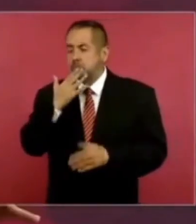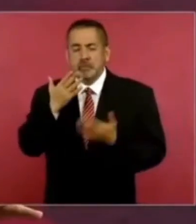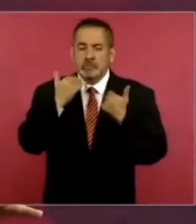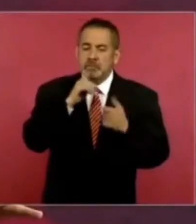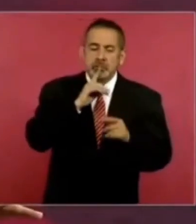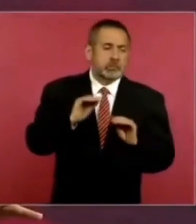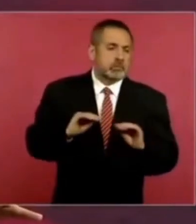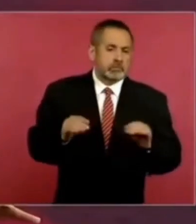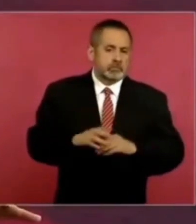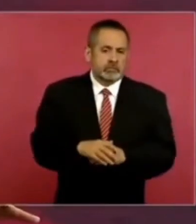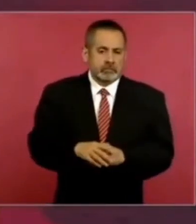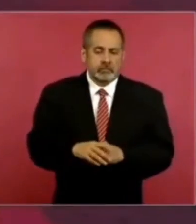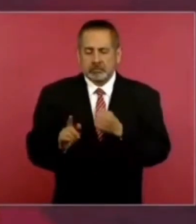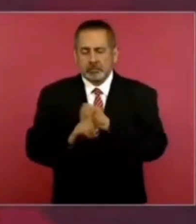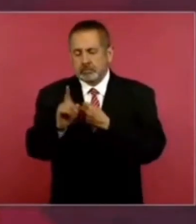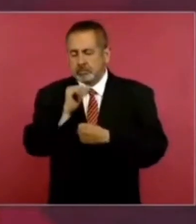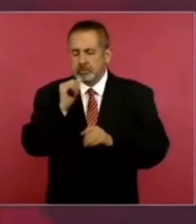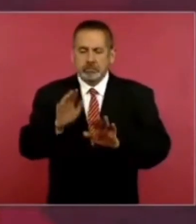no era problema.